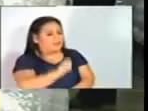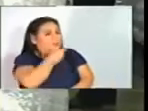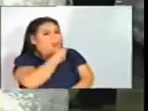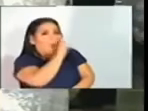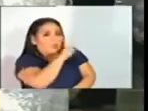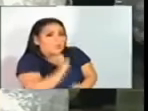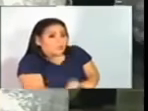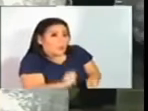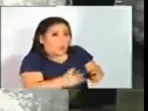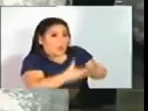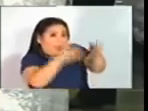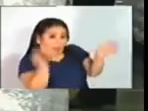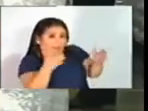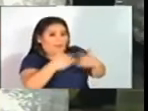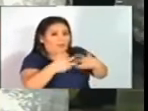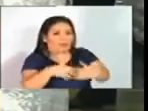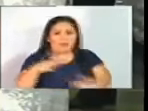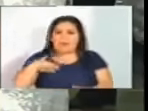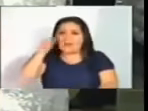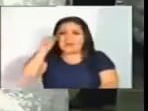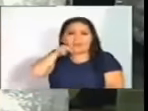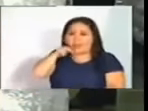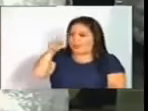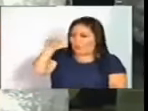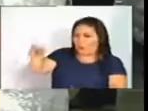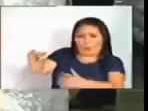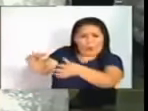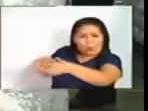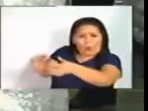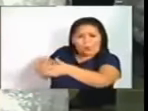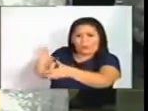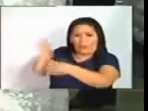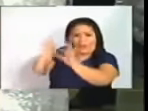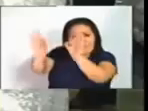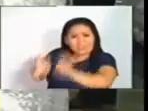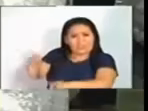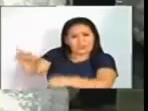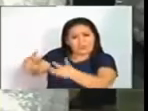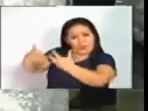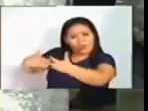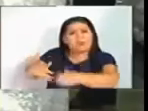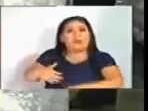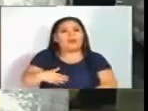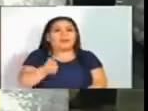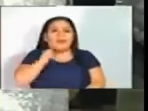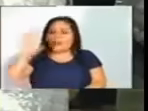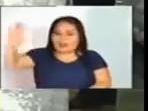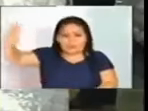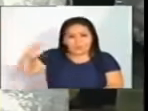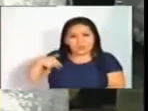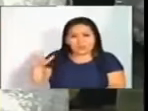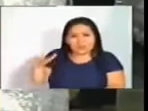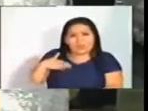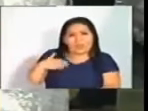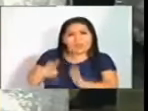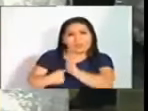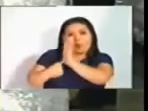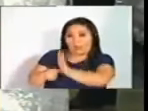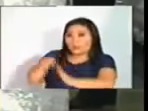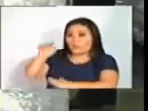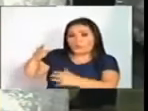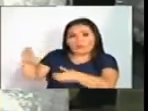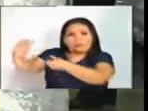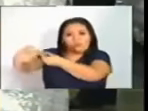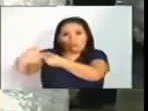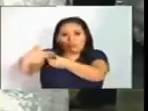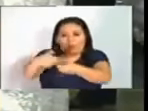grande del país. Entonces, ni siquiera son una gremial, son una federación de gremiales. Bueno, de hecho, ellos no tienen miembros directos. Sus miembros son